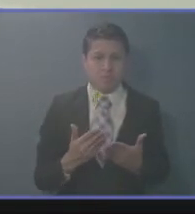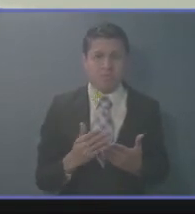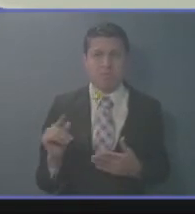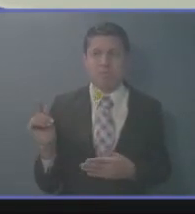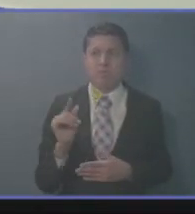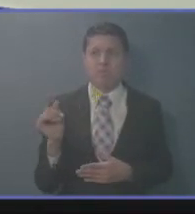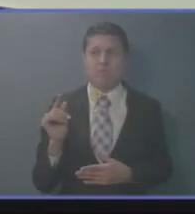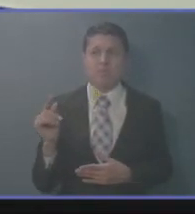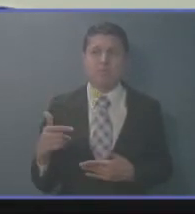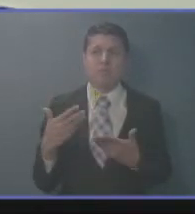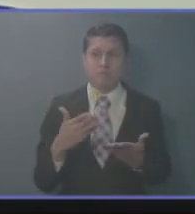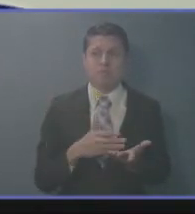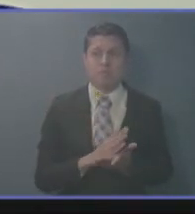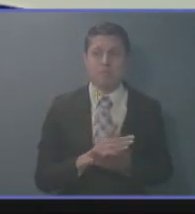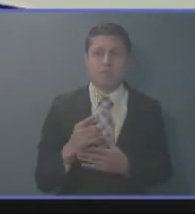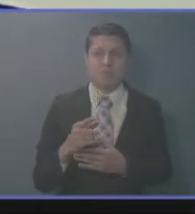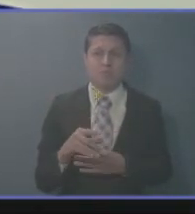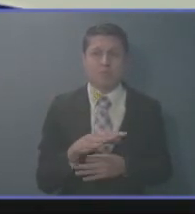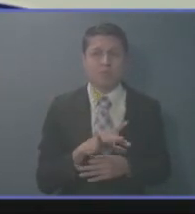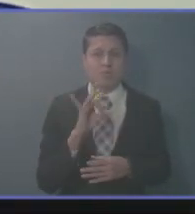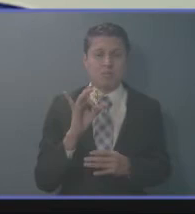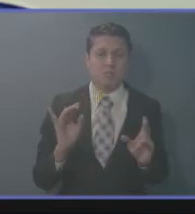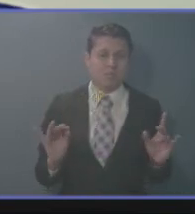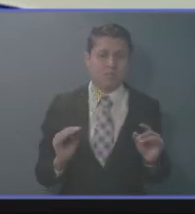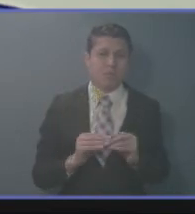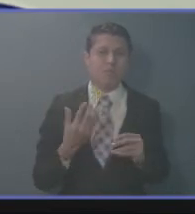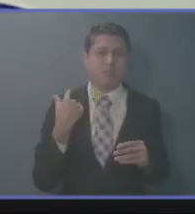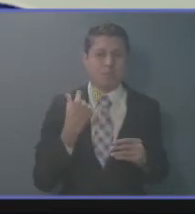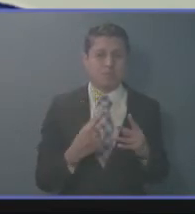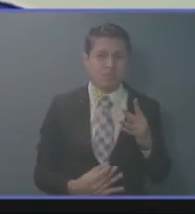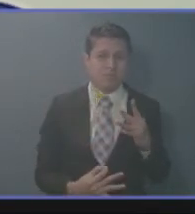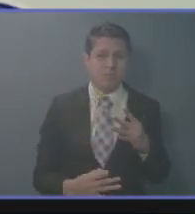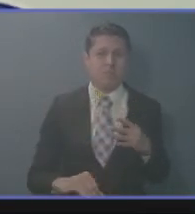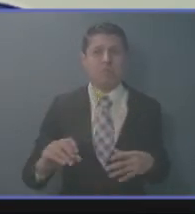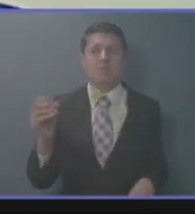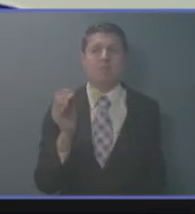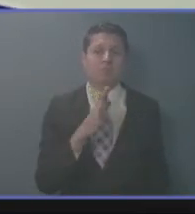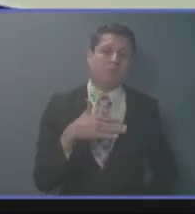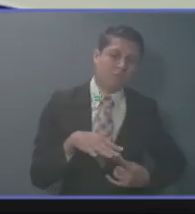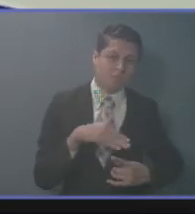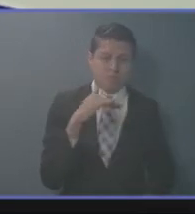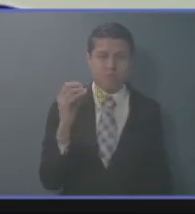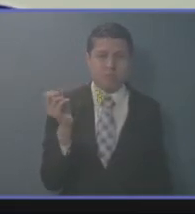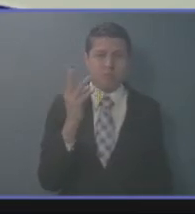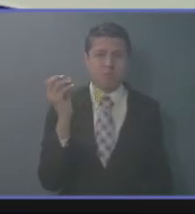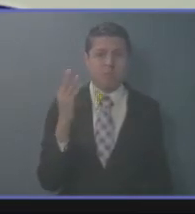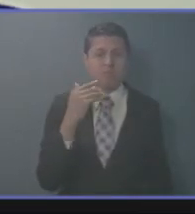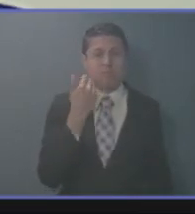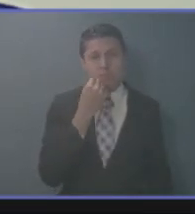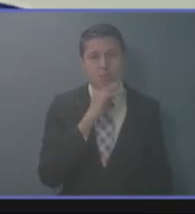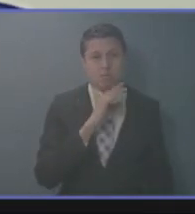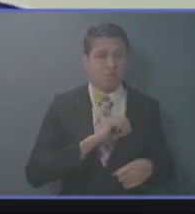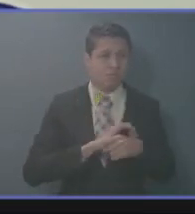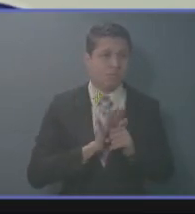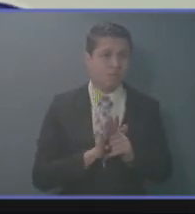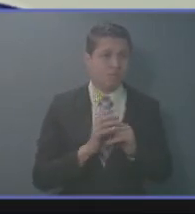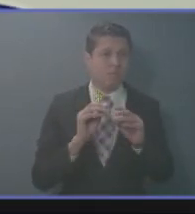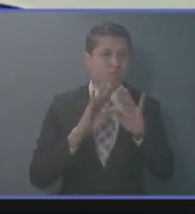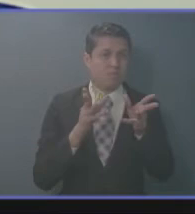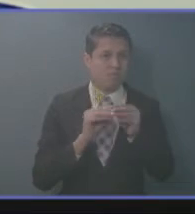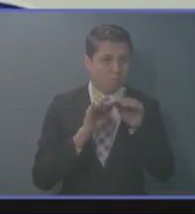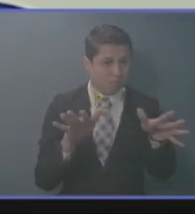actualizados mientras se encuentre vigente la Ley de Emergencia Nacional por COVID-19. Artículo